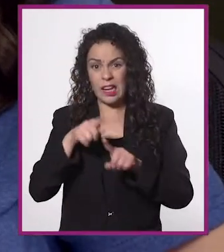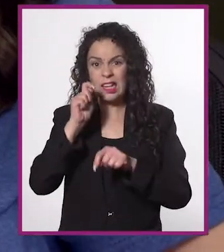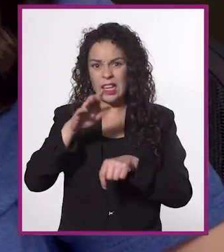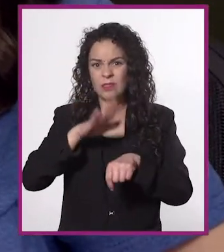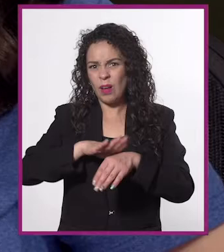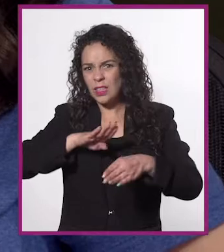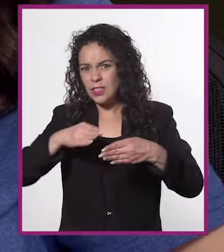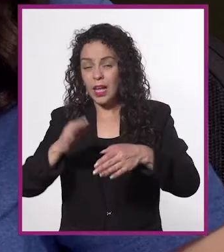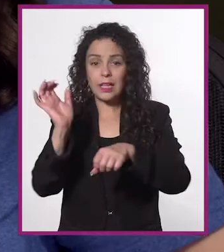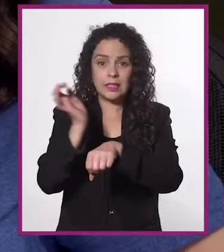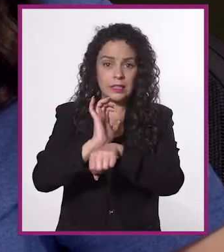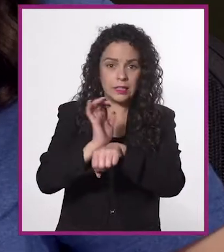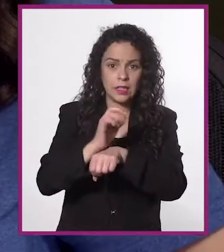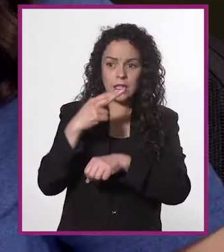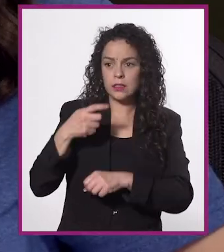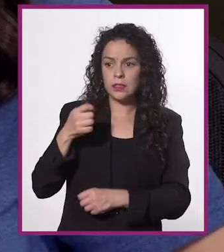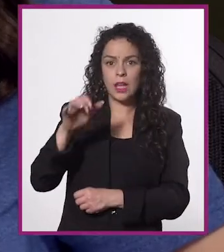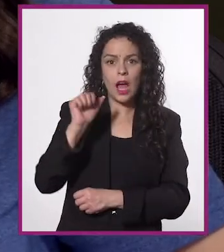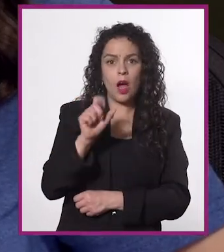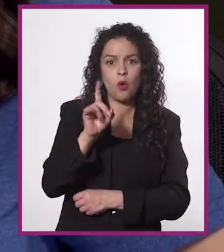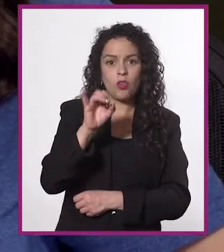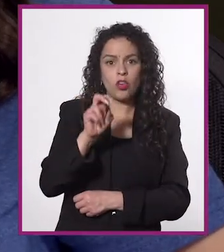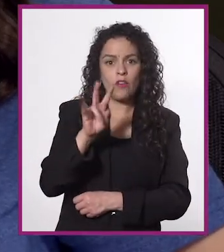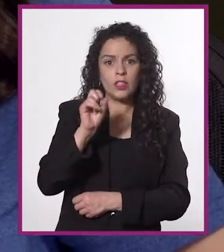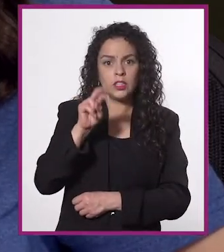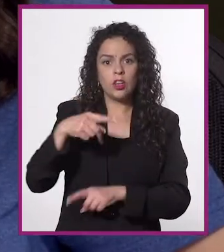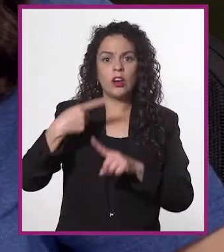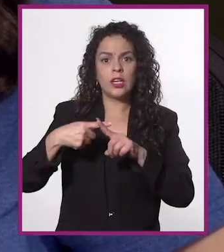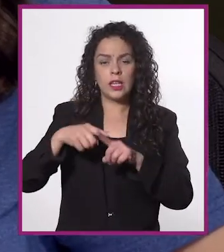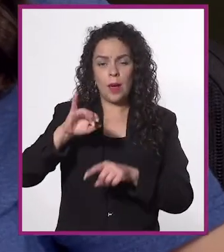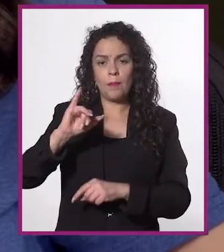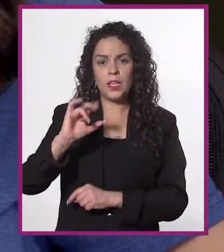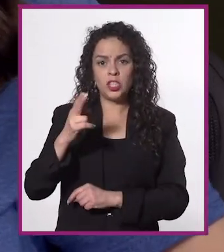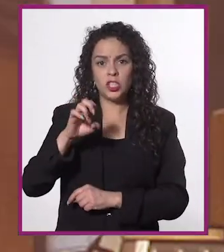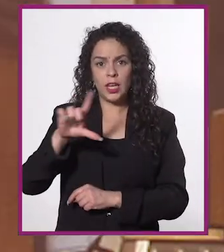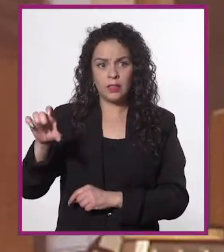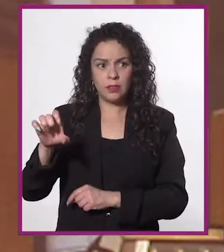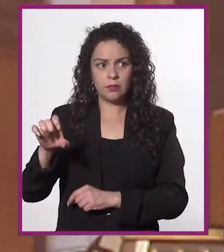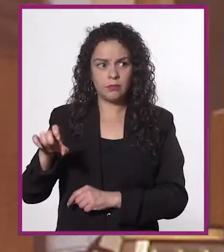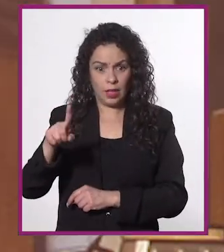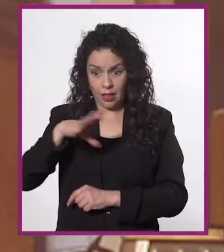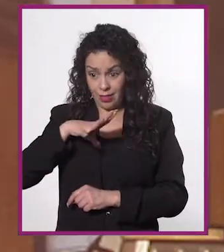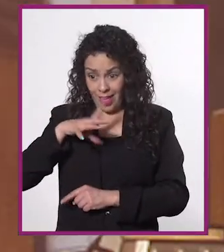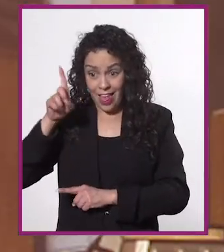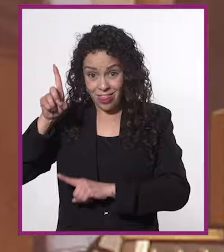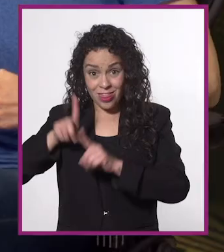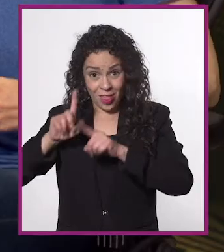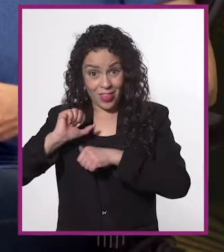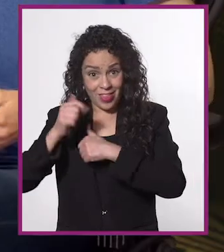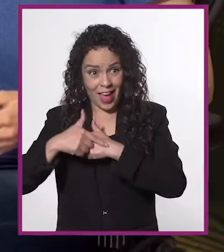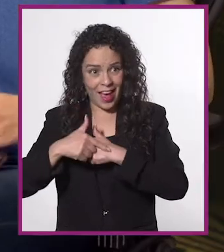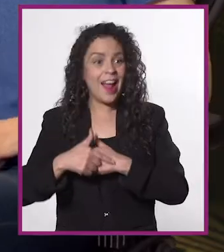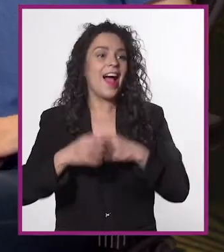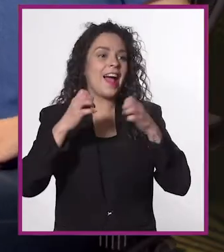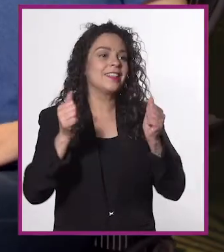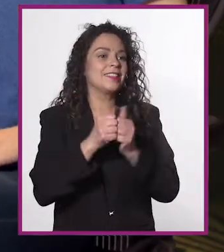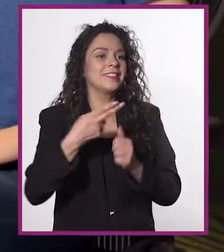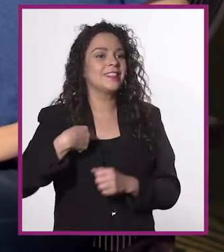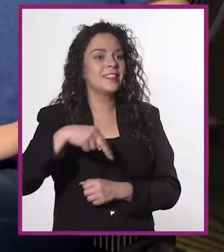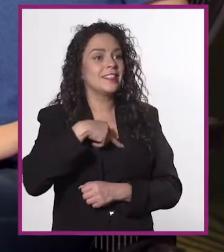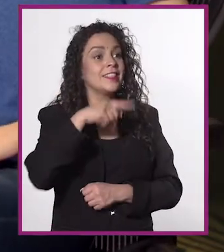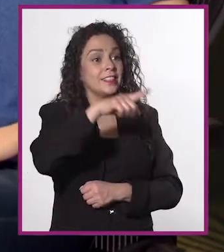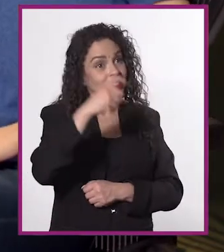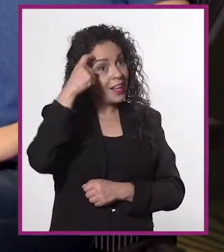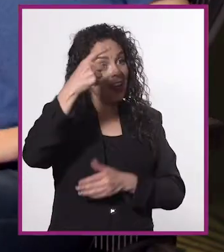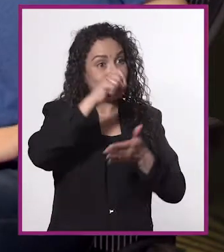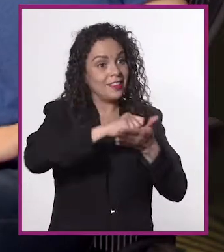en específico en el cine. Se llama La audiovisión de Michel Chion. ¿Y tienes alguna duda? Está